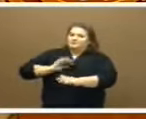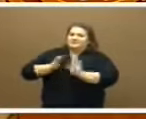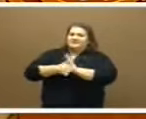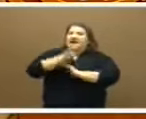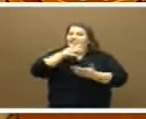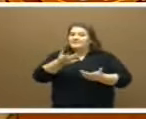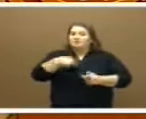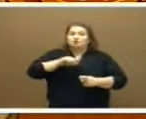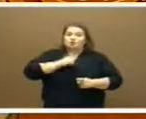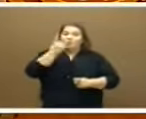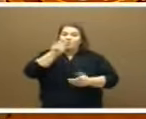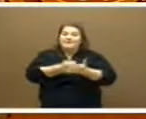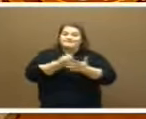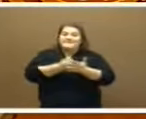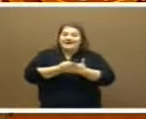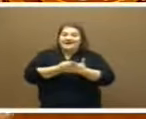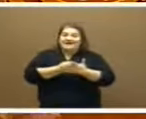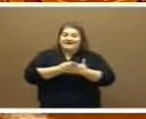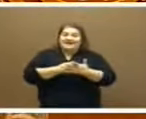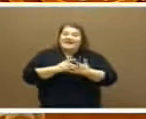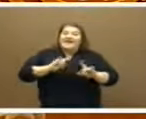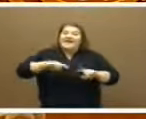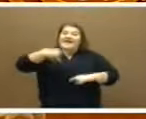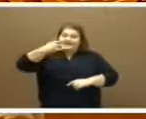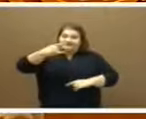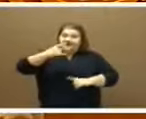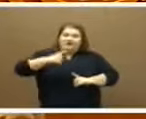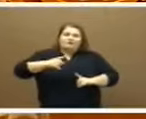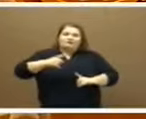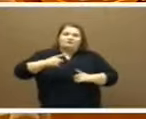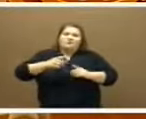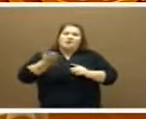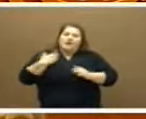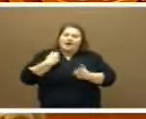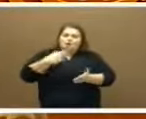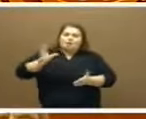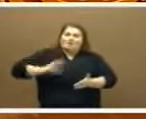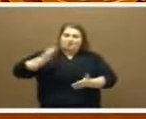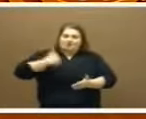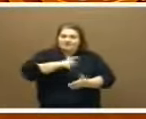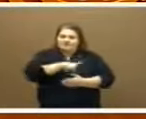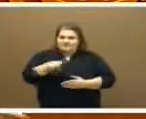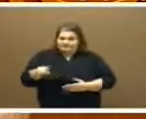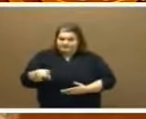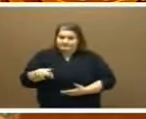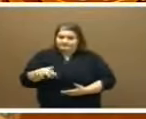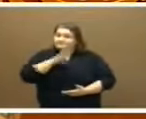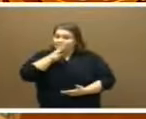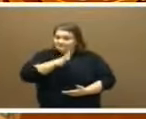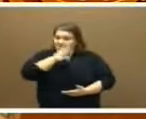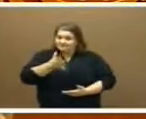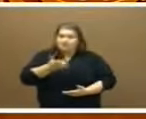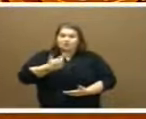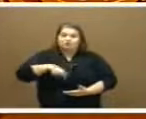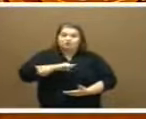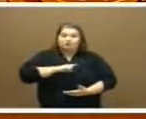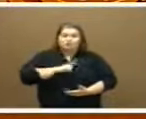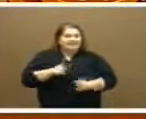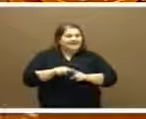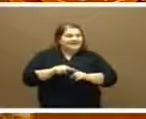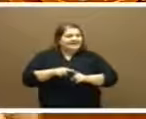llevamos una paga extra prorrogateada. En el caso de los trabajadores, llevan una paga extra prorrogateada. Por lo tanto, no la